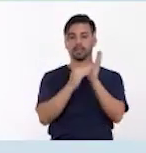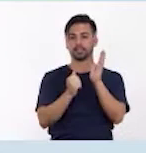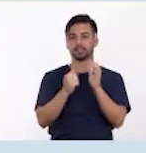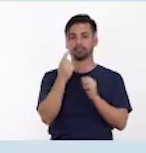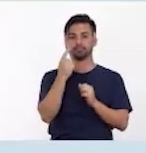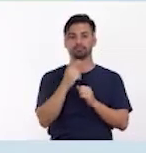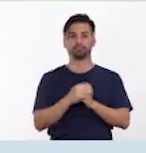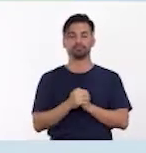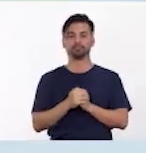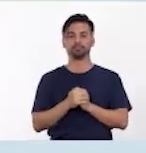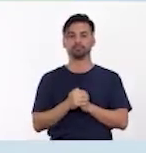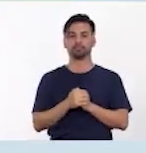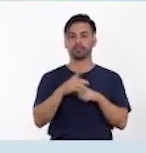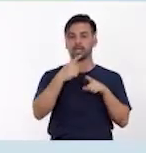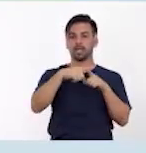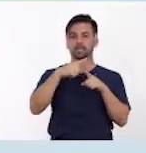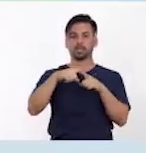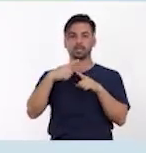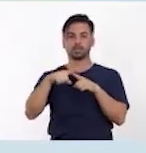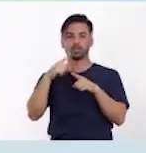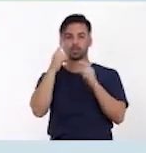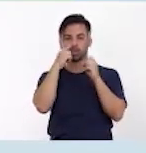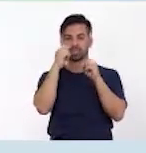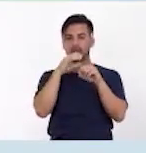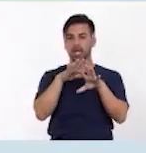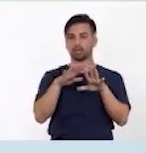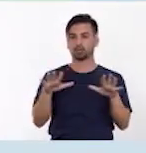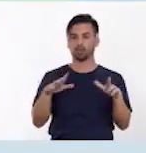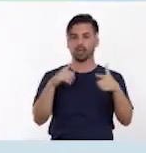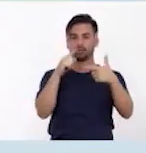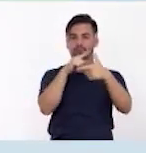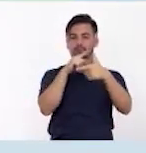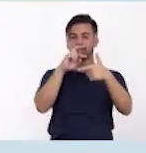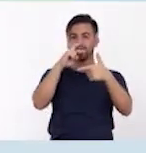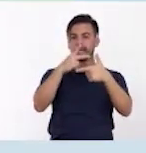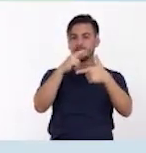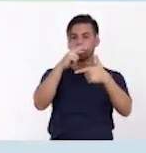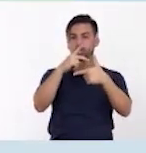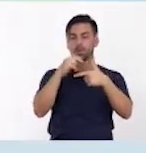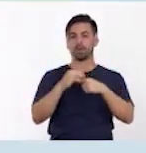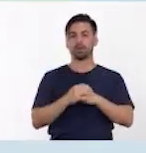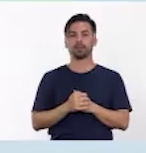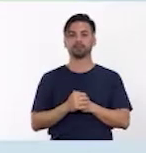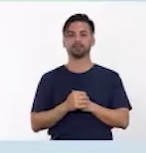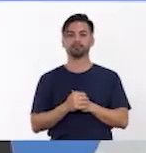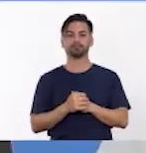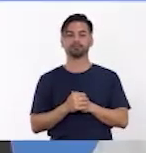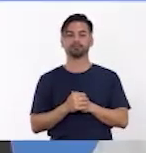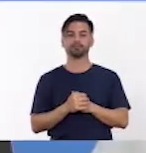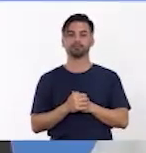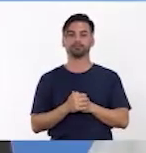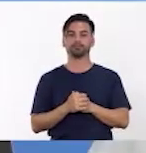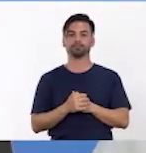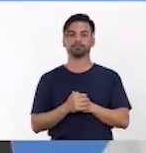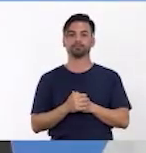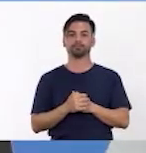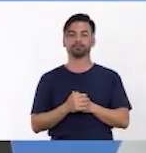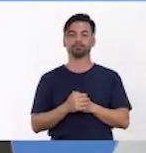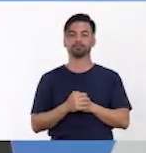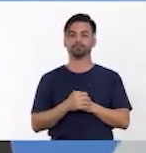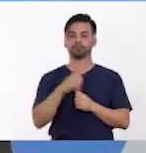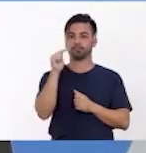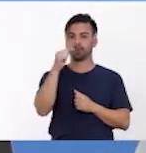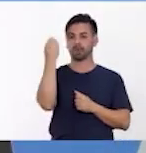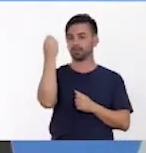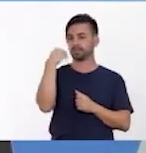los recursos naturales renovables, de manera que nuestros estudiantes deben estar refiriéndose a esos recursos. ¿Saben